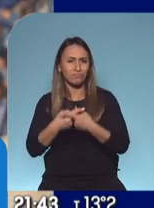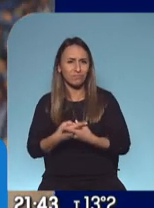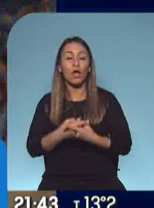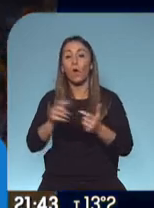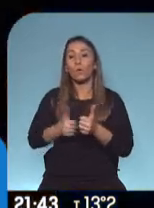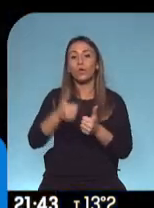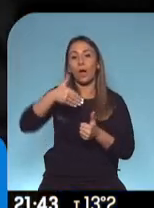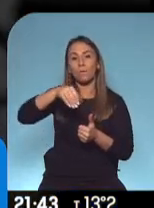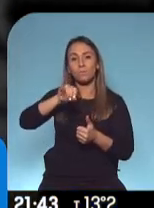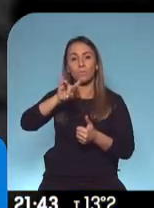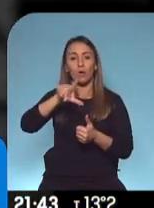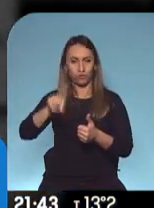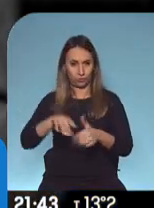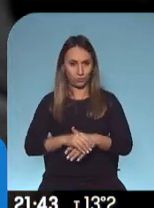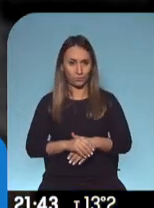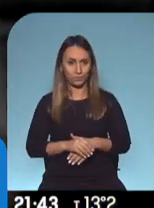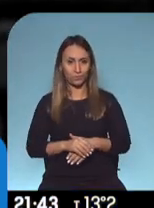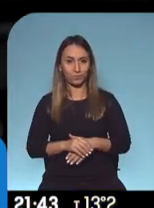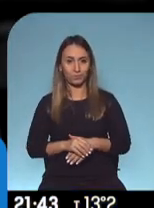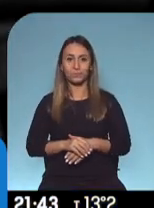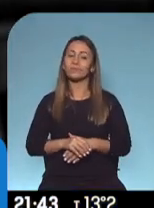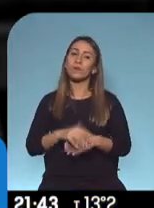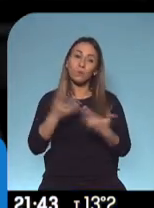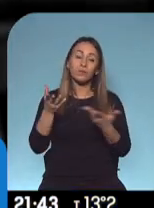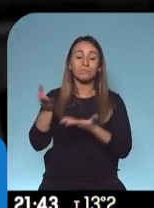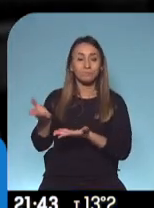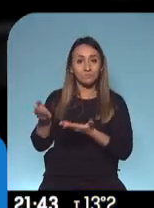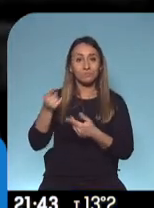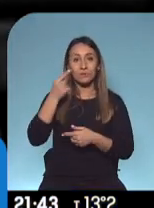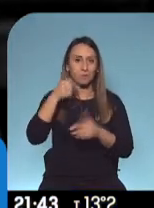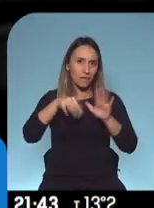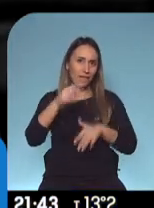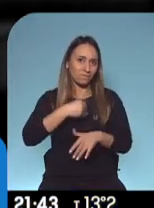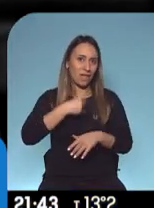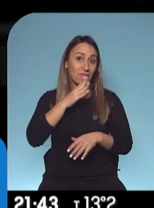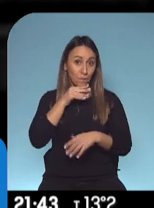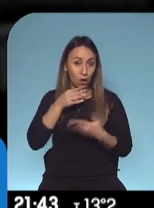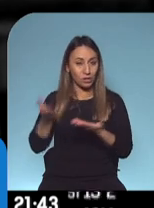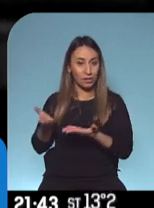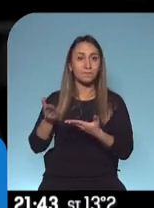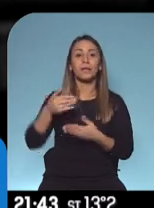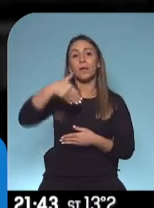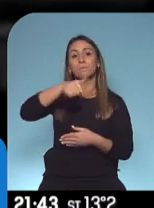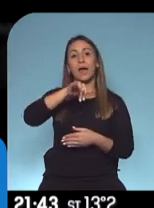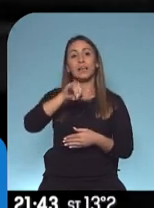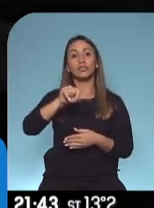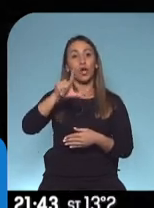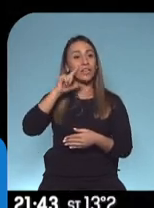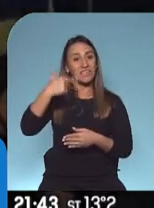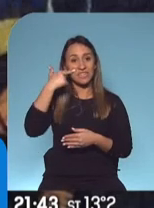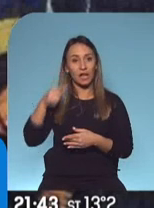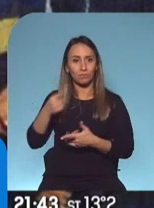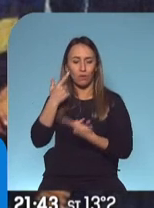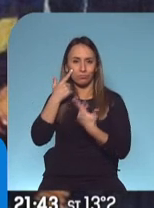Mouso. Amigos, especialmente los boquenses, Silvio Marzolini ha sido la figura destacada de esta